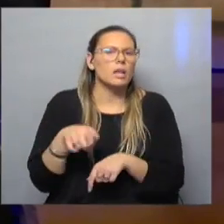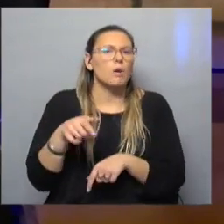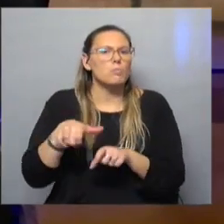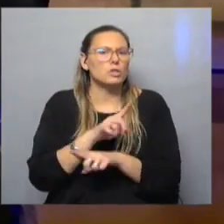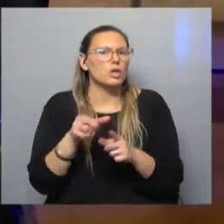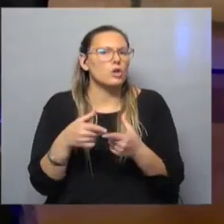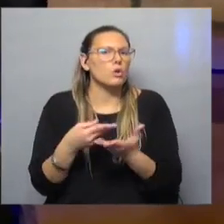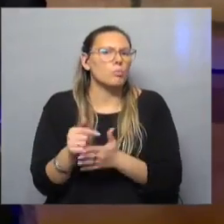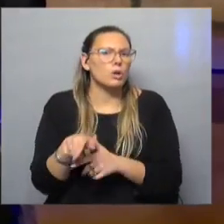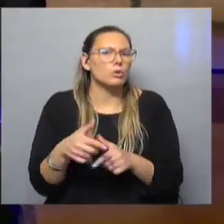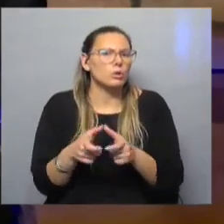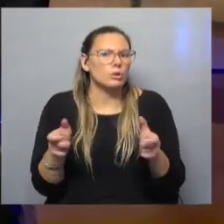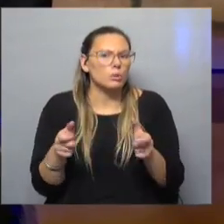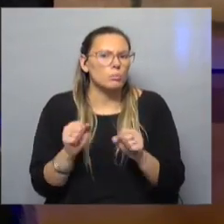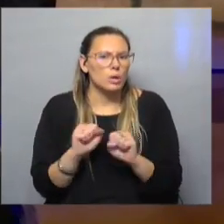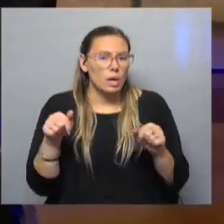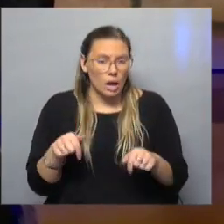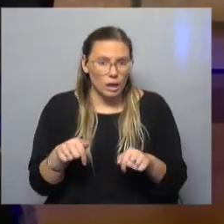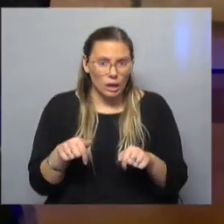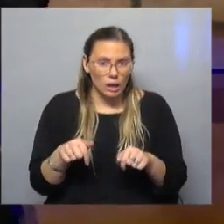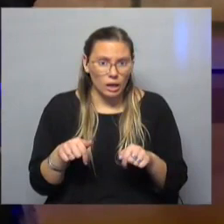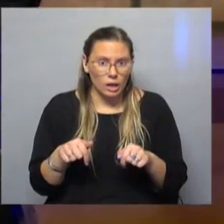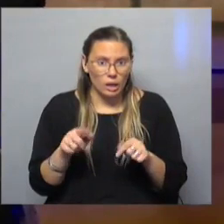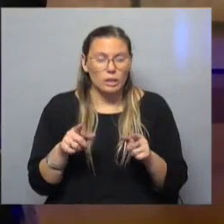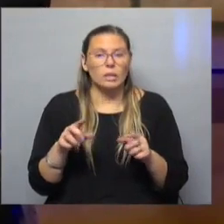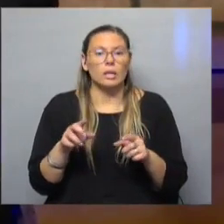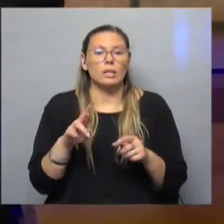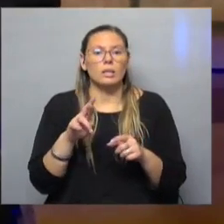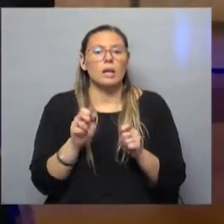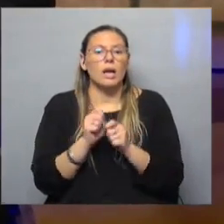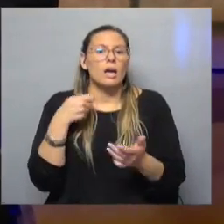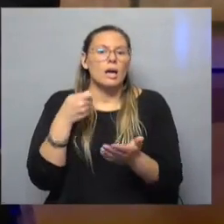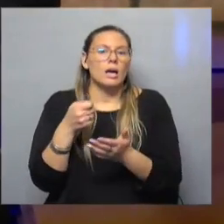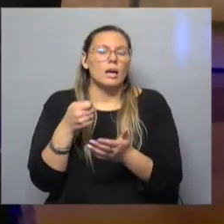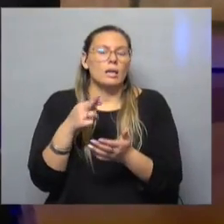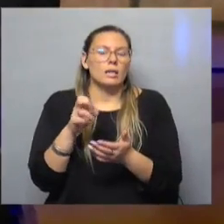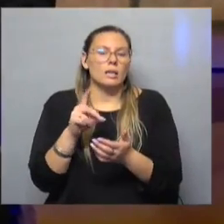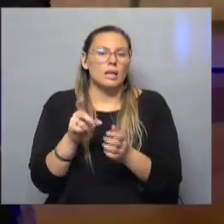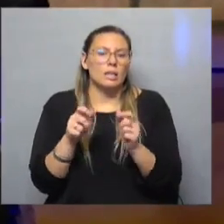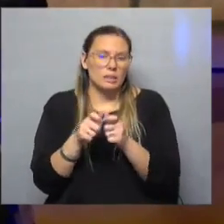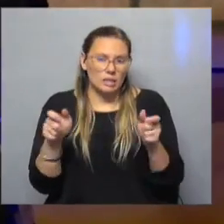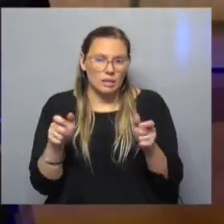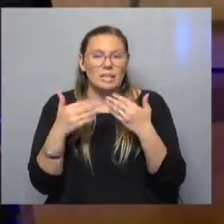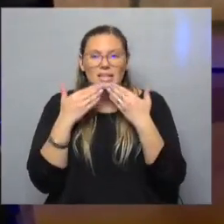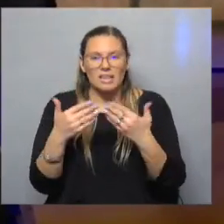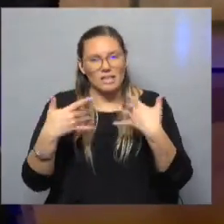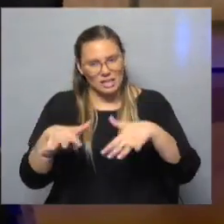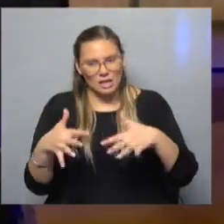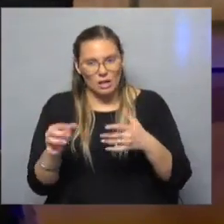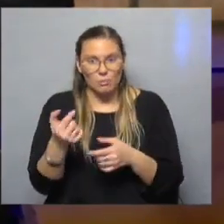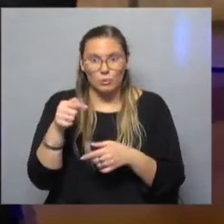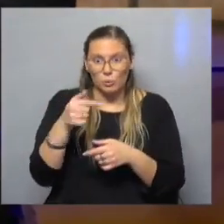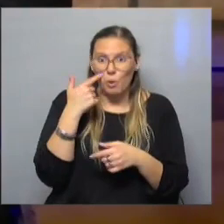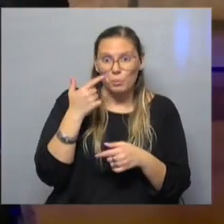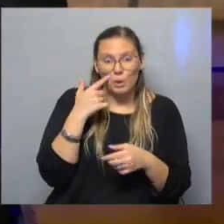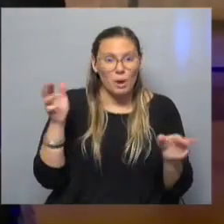no las tienen? Aquí en la sala y en Red Ticket. Perfecto. Muchísimas gracias, Elena. Bueno, te vamos a dejar que seguramente tú tengas que